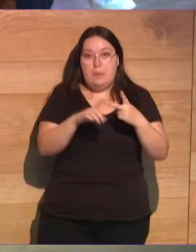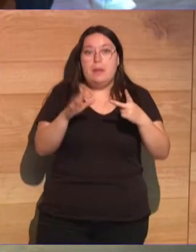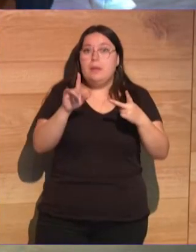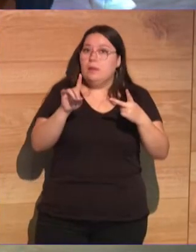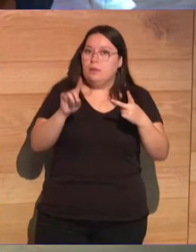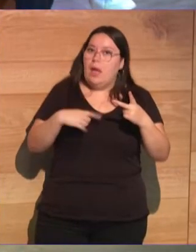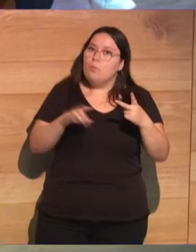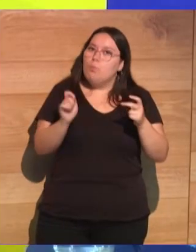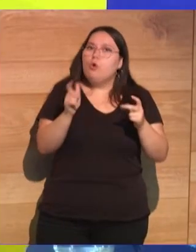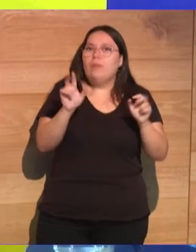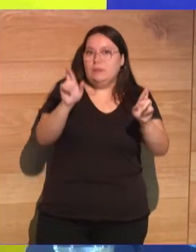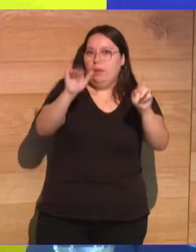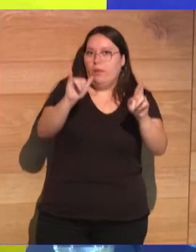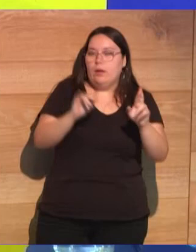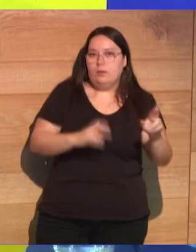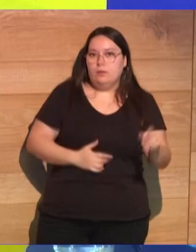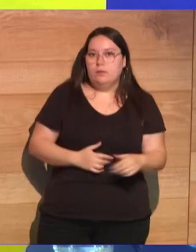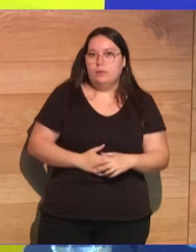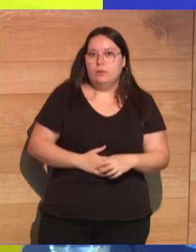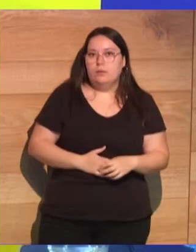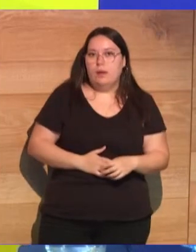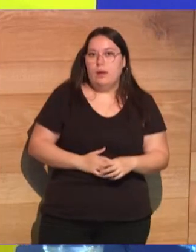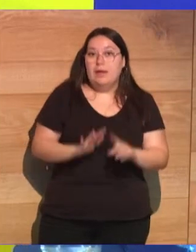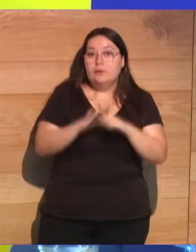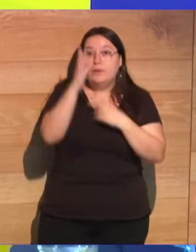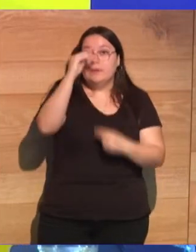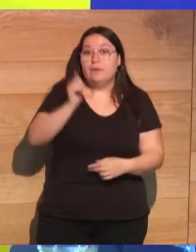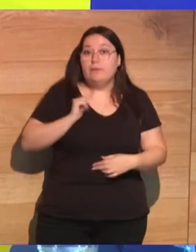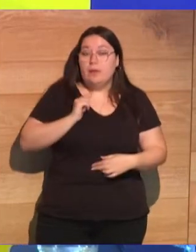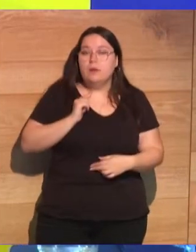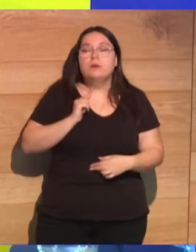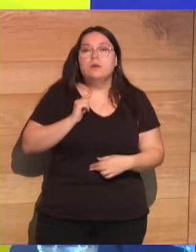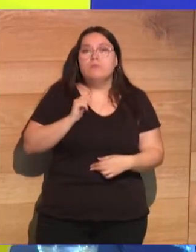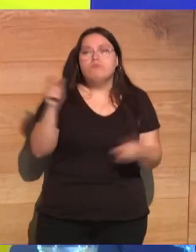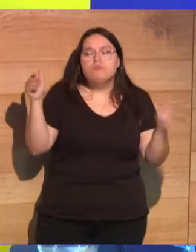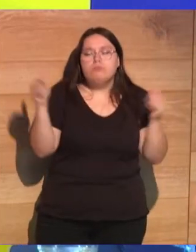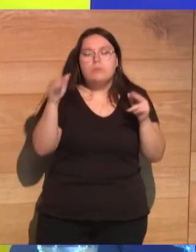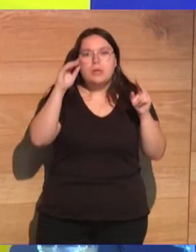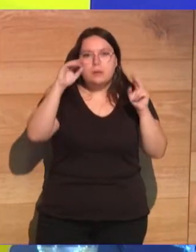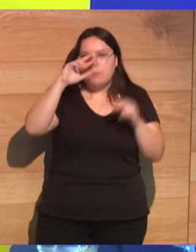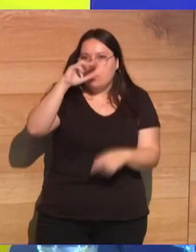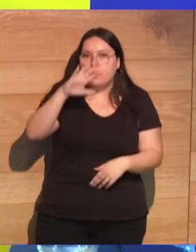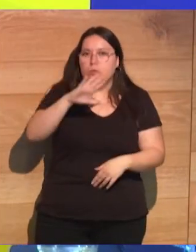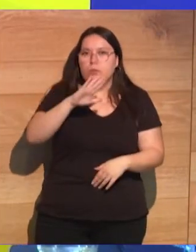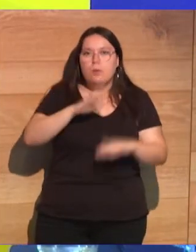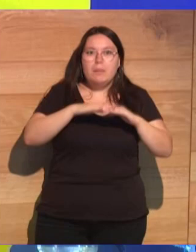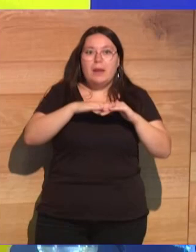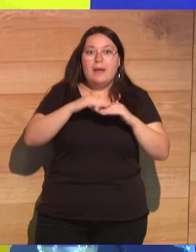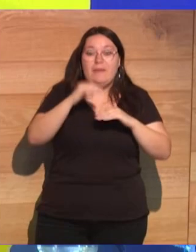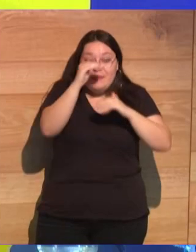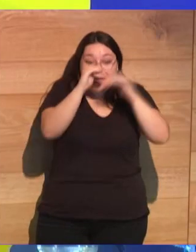punto de esperanza. Hay ya casos de inteligencia artificial que se están preocupando de disminuir